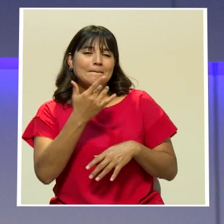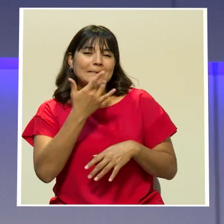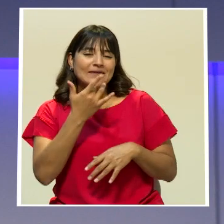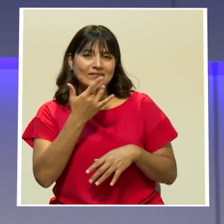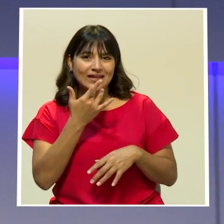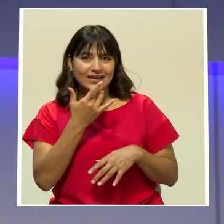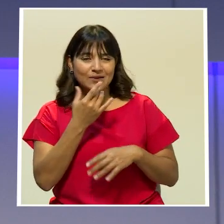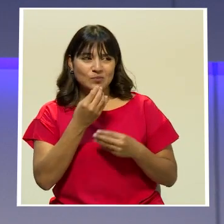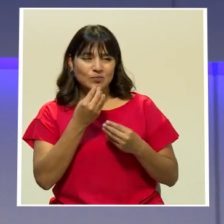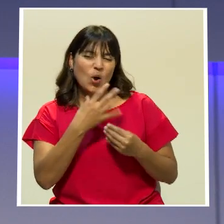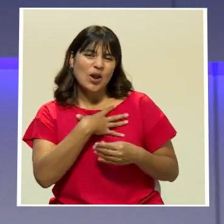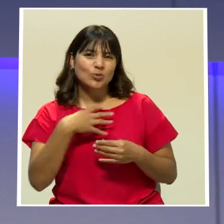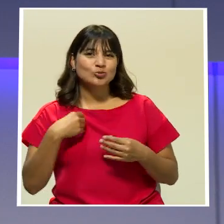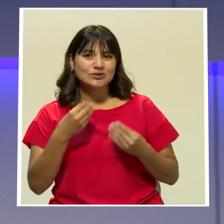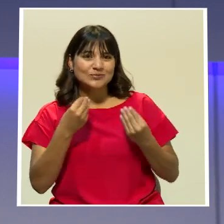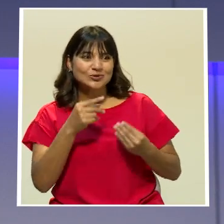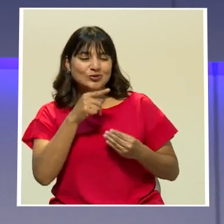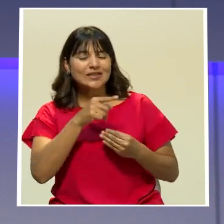pero realmente